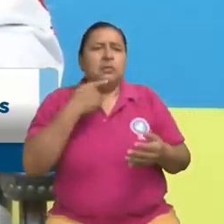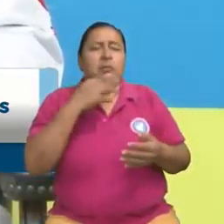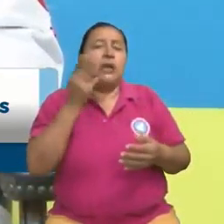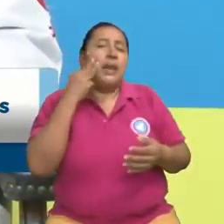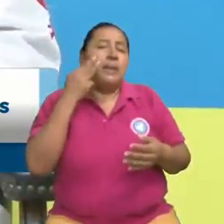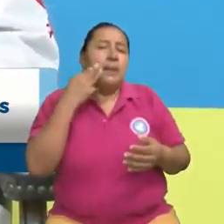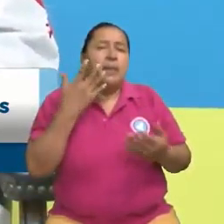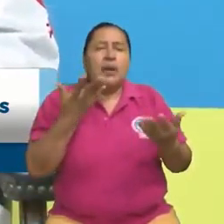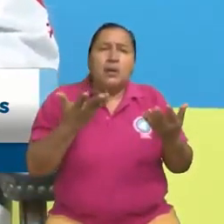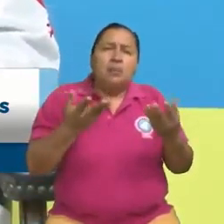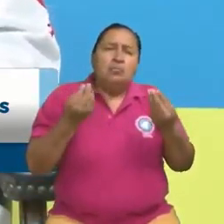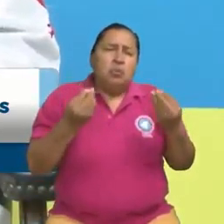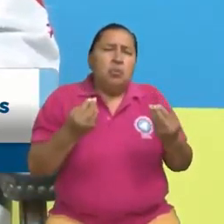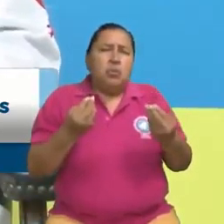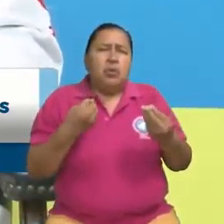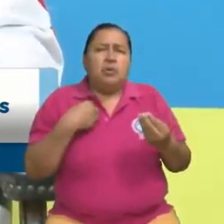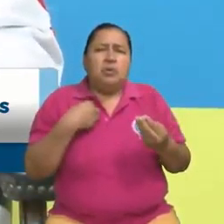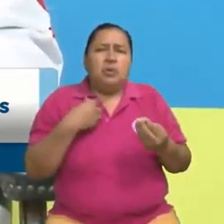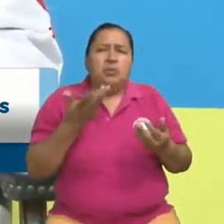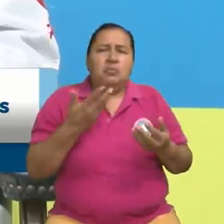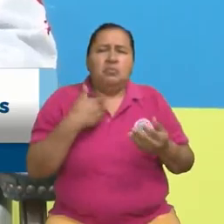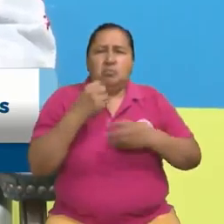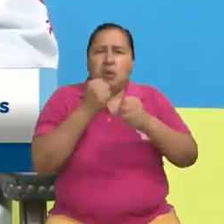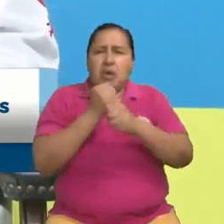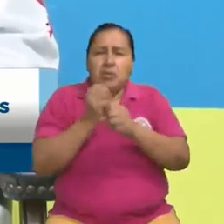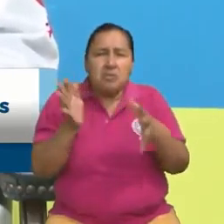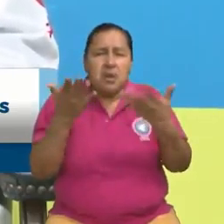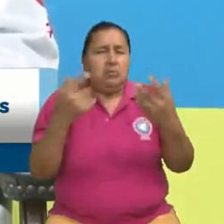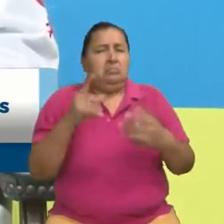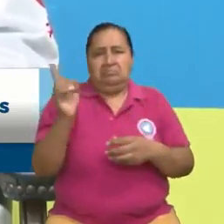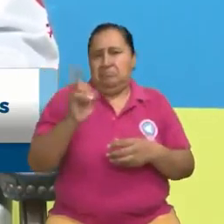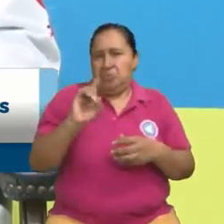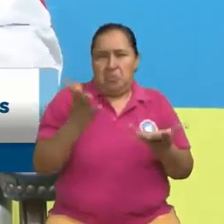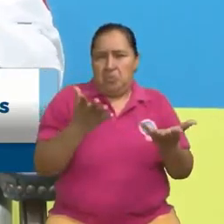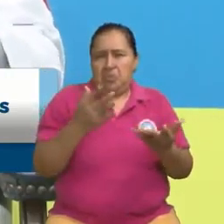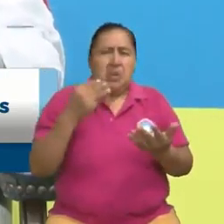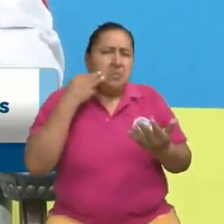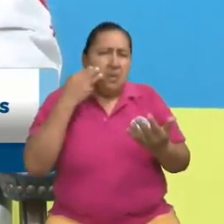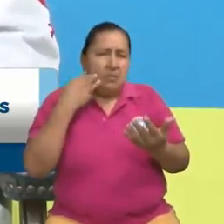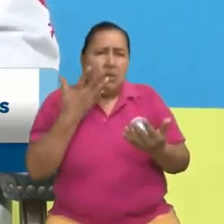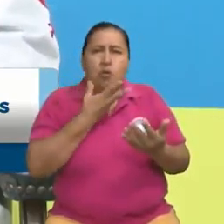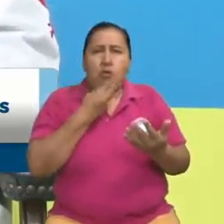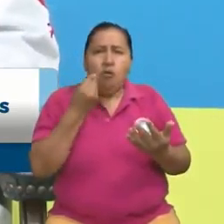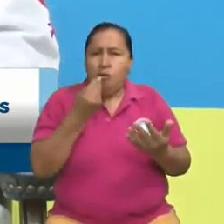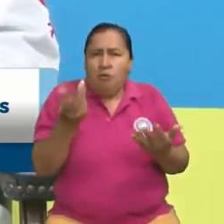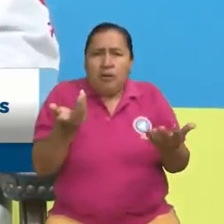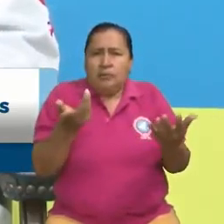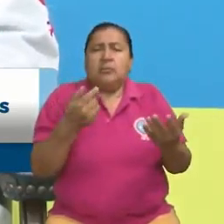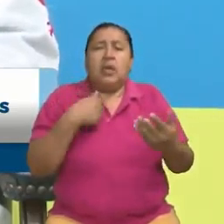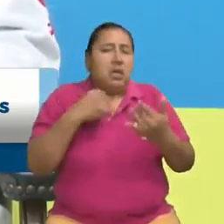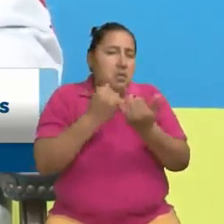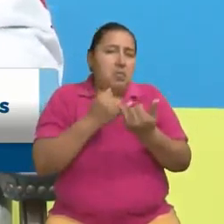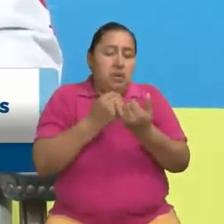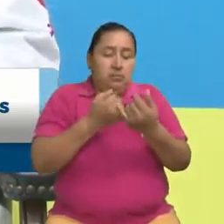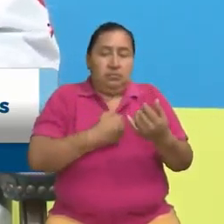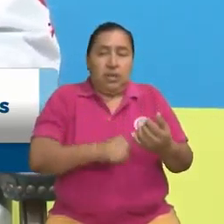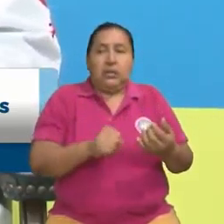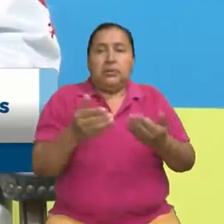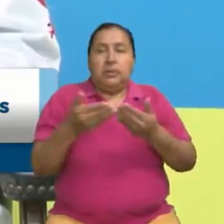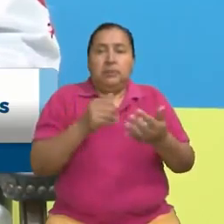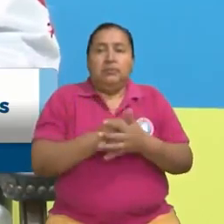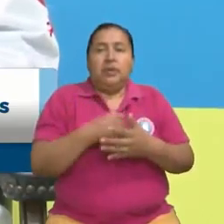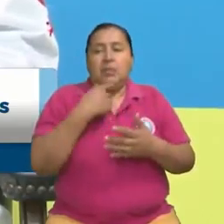es muy añosa, es muy vieja, pero no, hay mamás que están en unas edades cuando muy avanzadas. Cuando